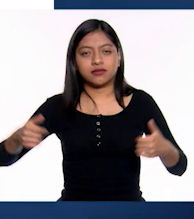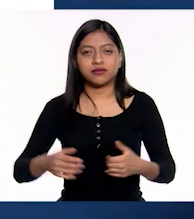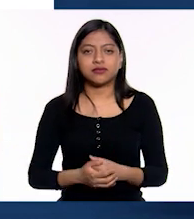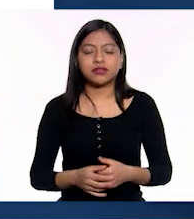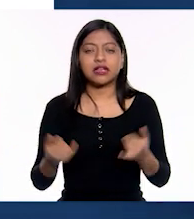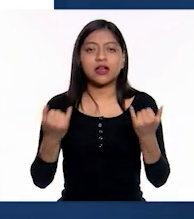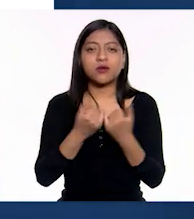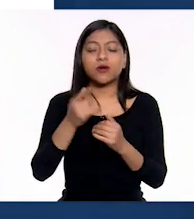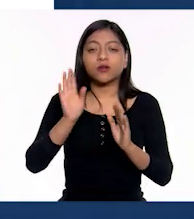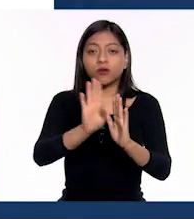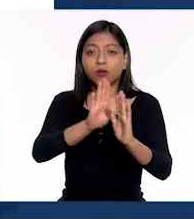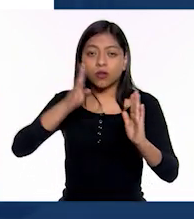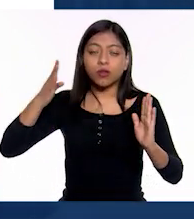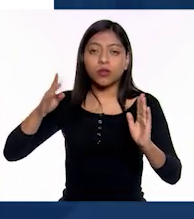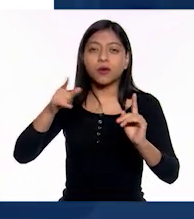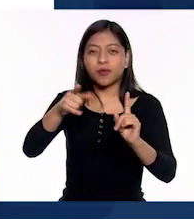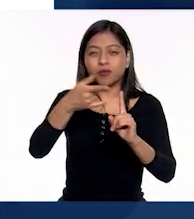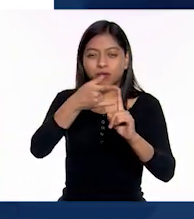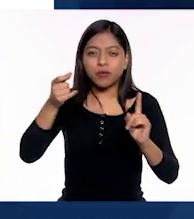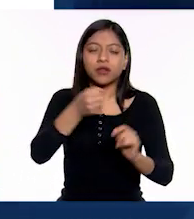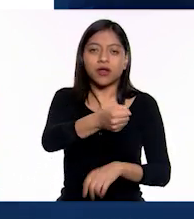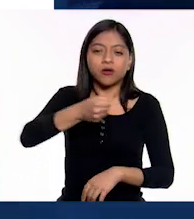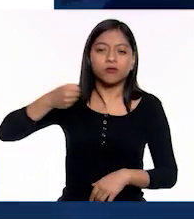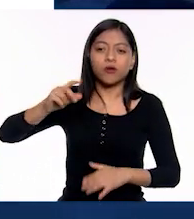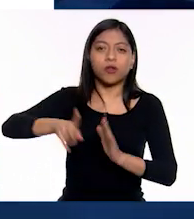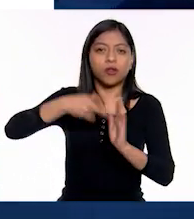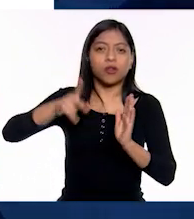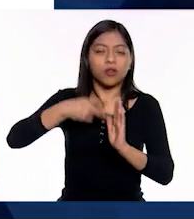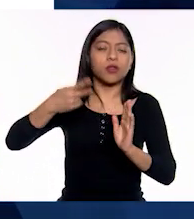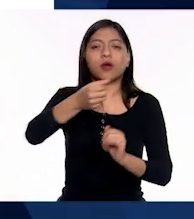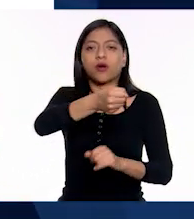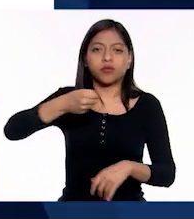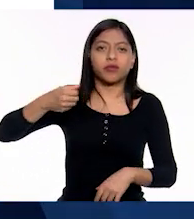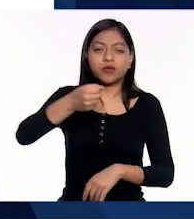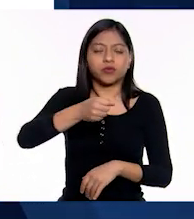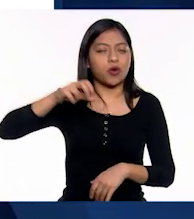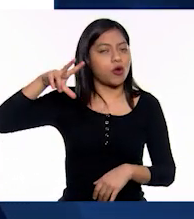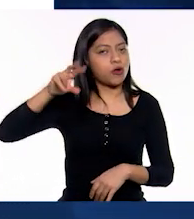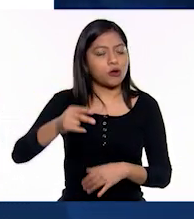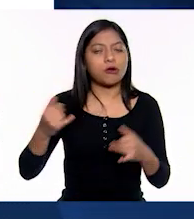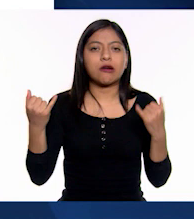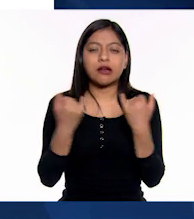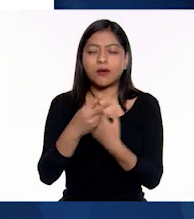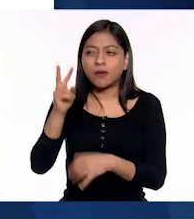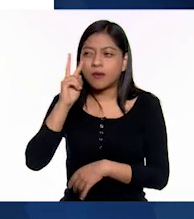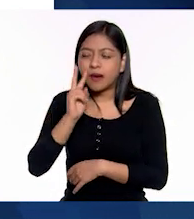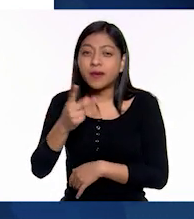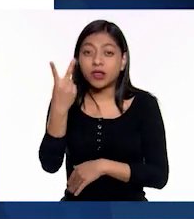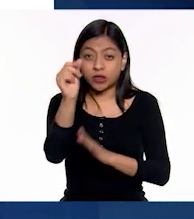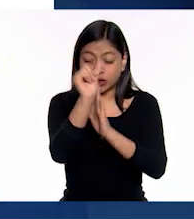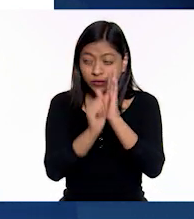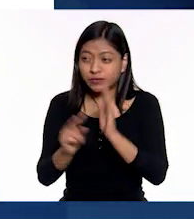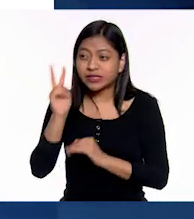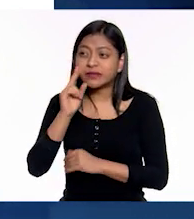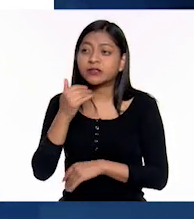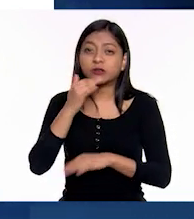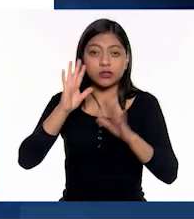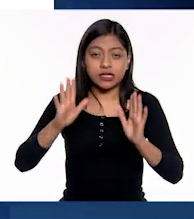la puerta lo menos posible. Limpiar cada 2 meses el cochambre que se acumula en la parte